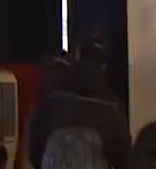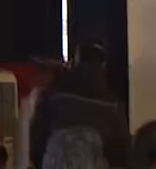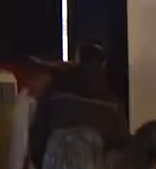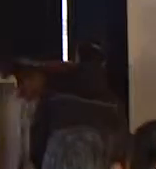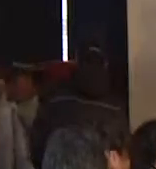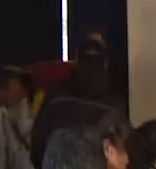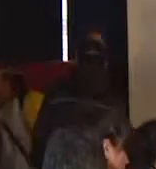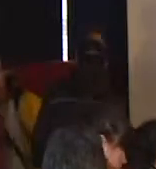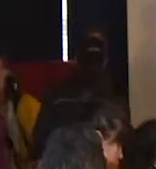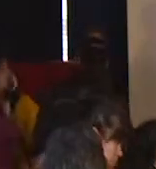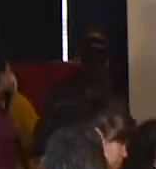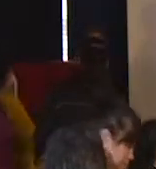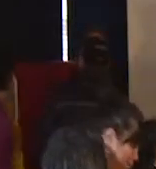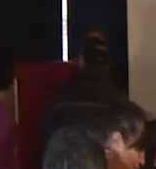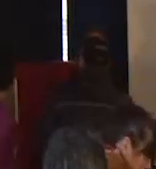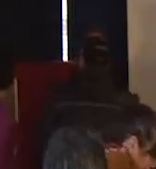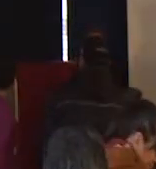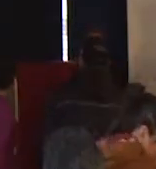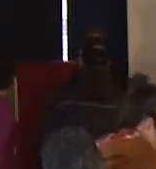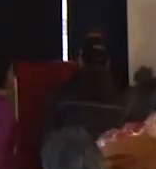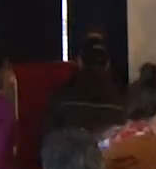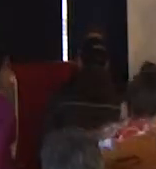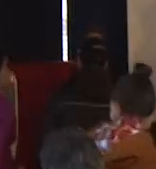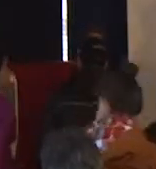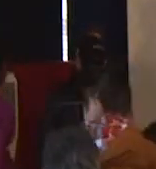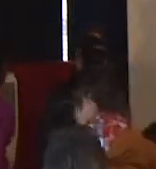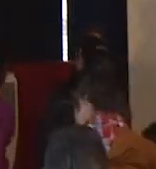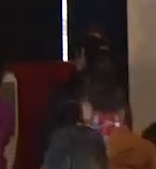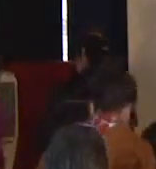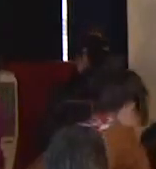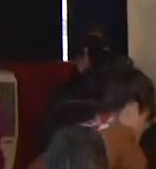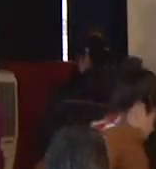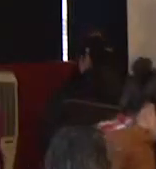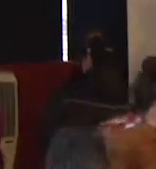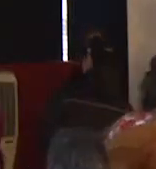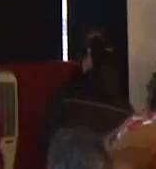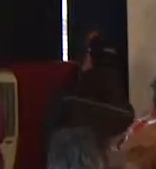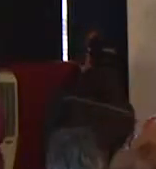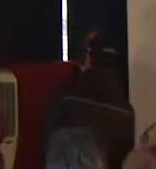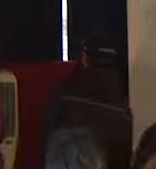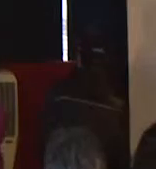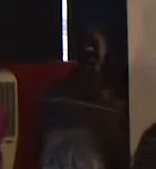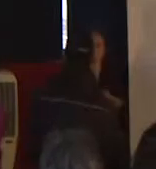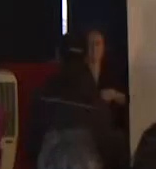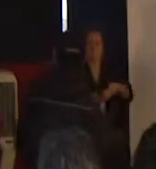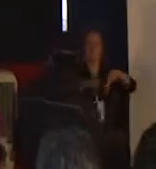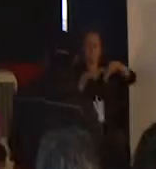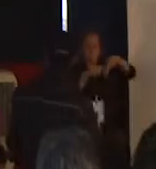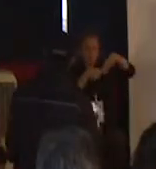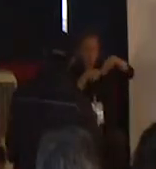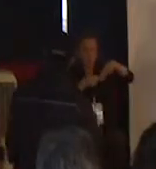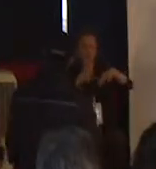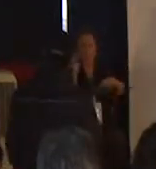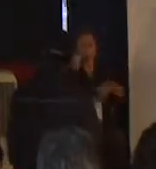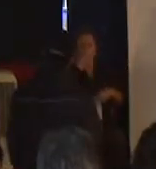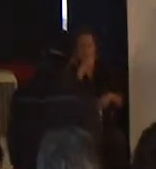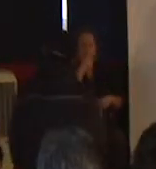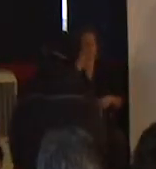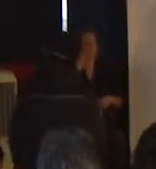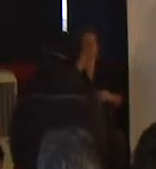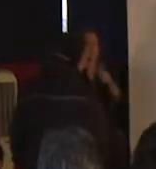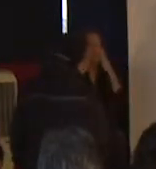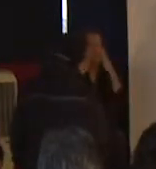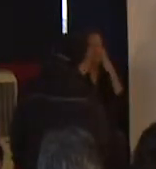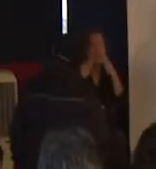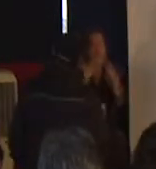Le agradezco a mis extremidades superiores, derecha, que las discapacidades que tengo, inferior izquierda, y también a mi rostro